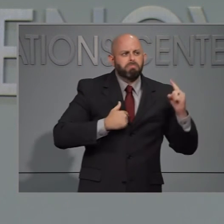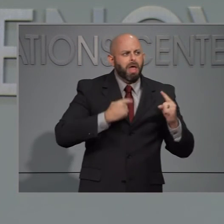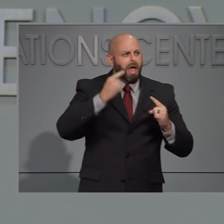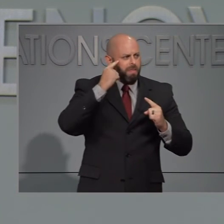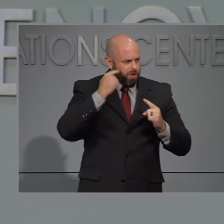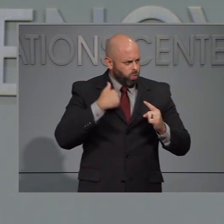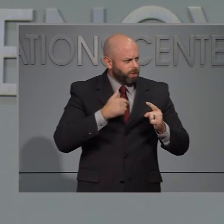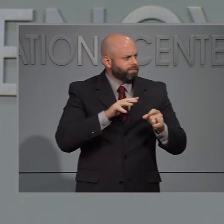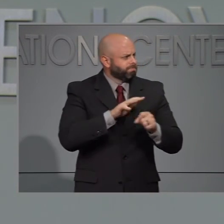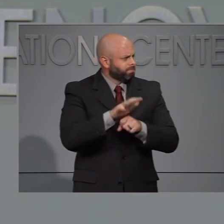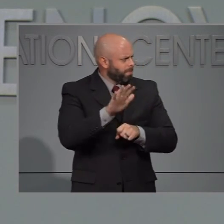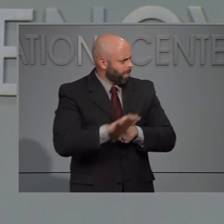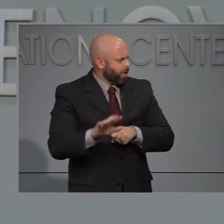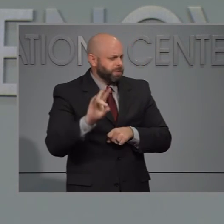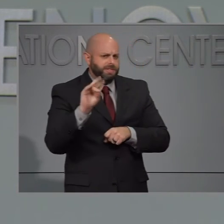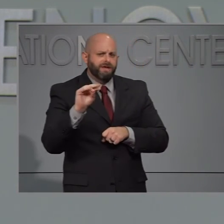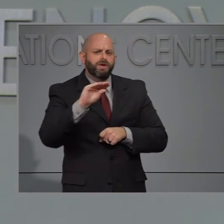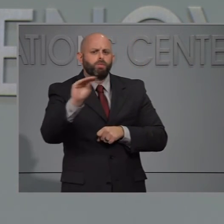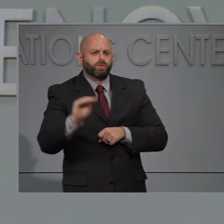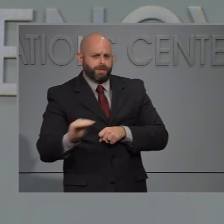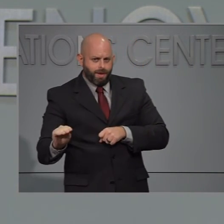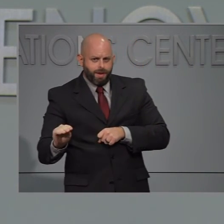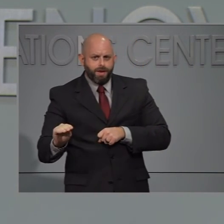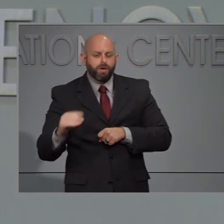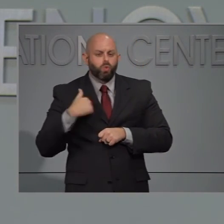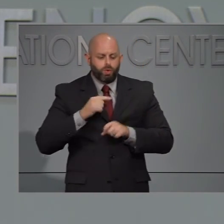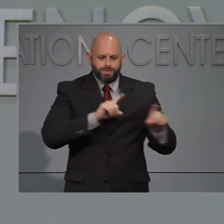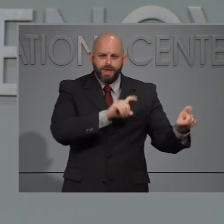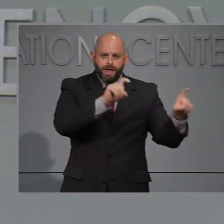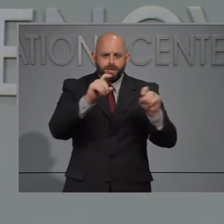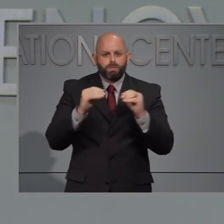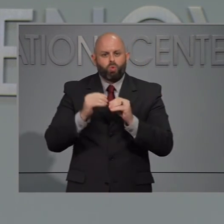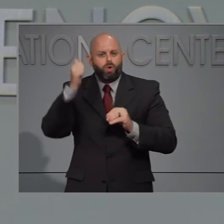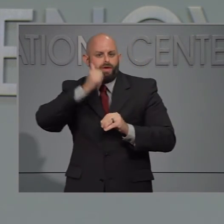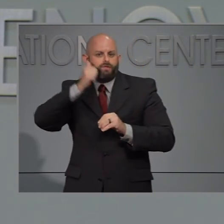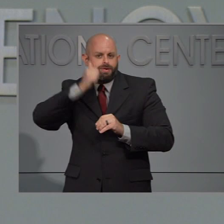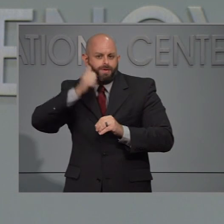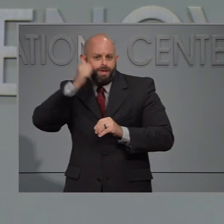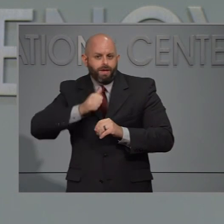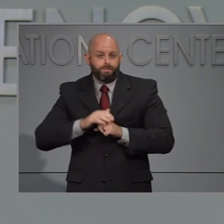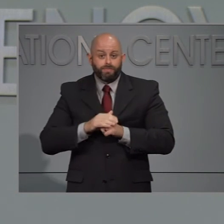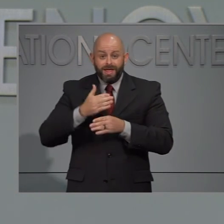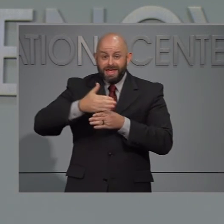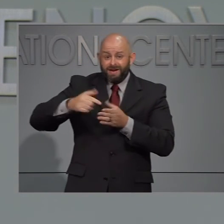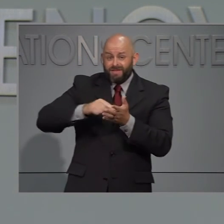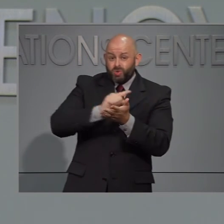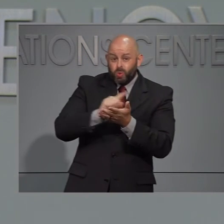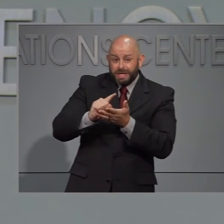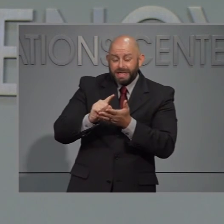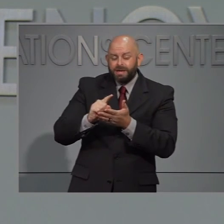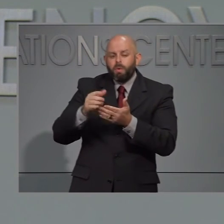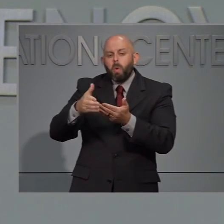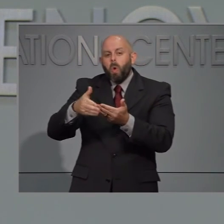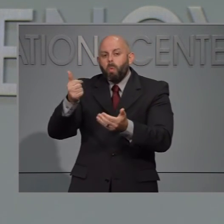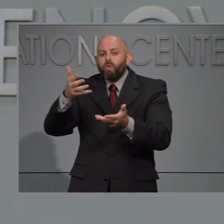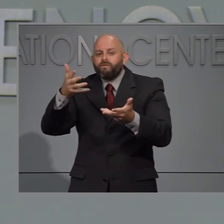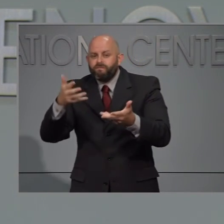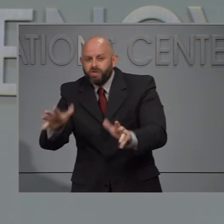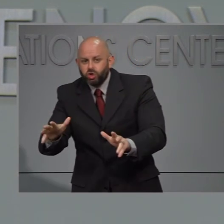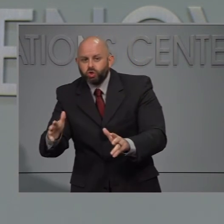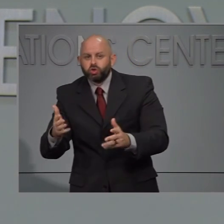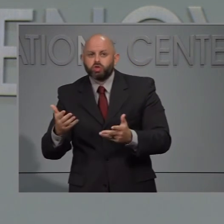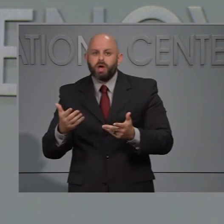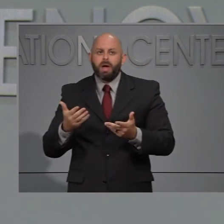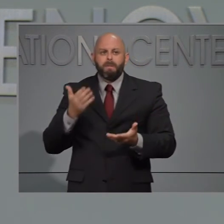70% de cumplir con eso y más estar haciendo todos los días. Y creo que ya para fines de esta semana, o quizás a principios de la